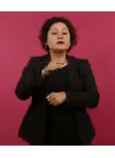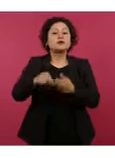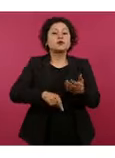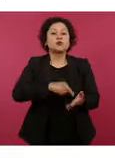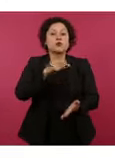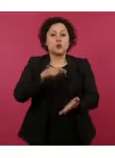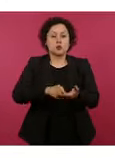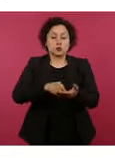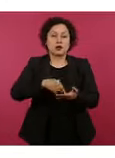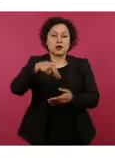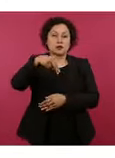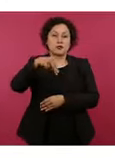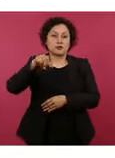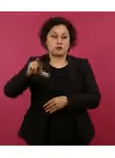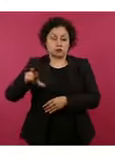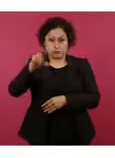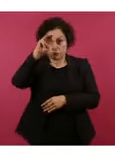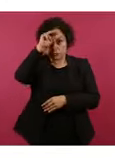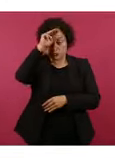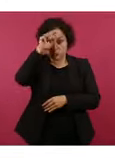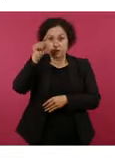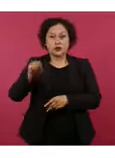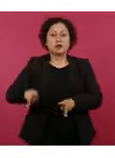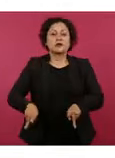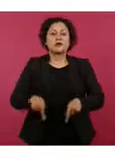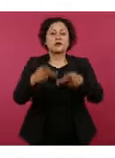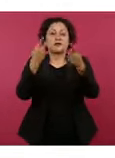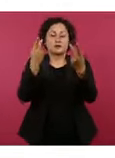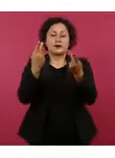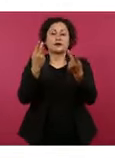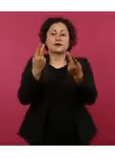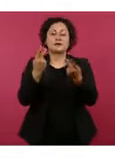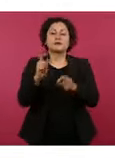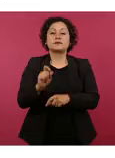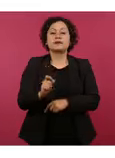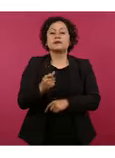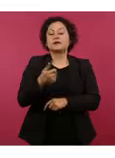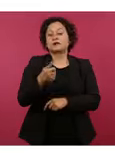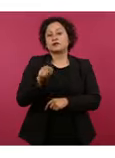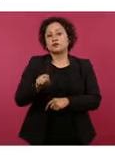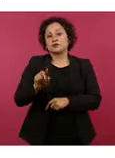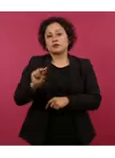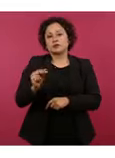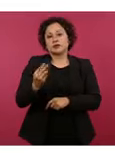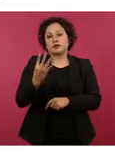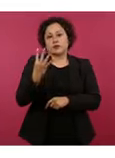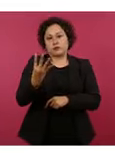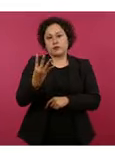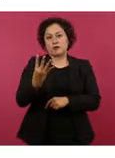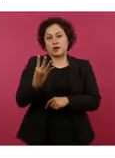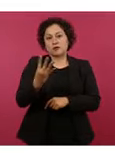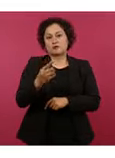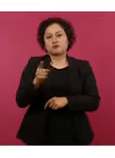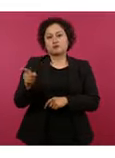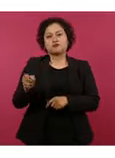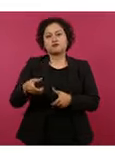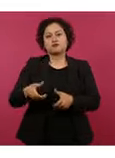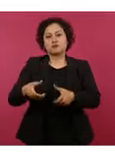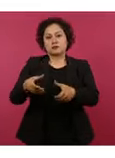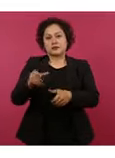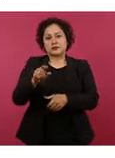León, con el litro promedio a 26 pesos con 84 centavos. Esto allá en la avenida Aarón